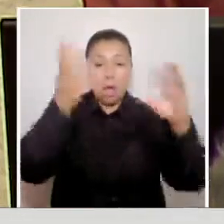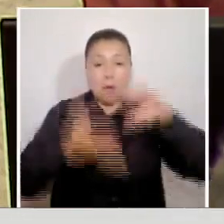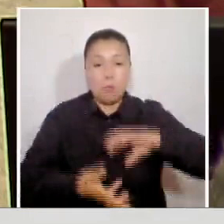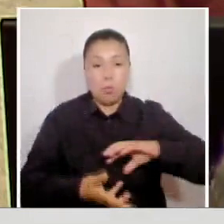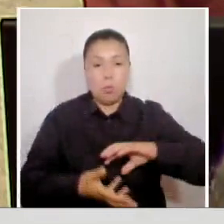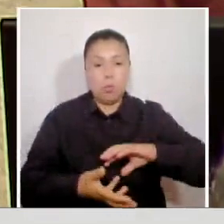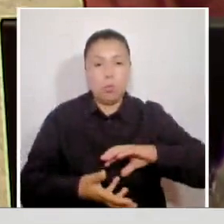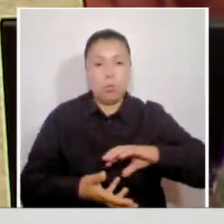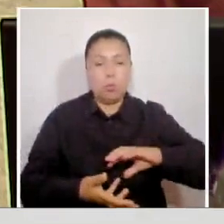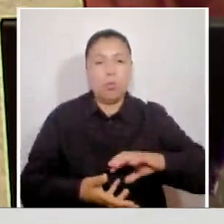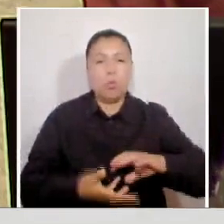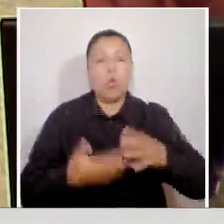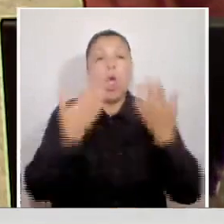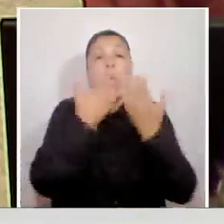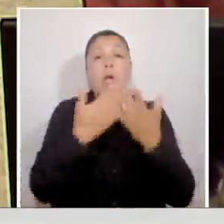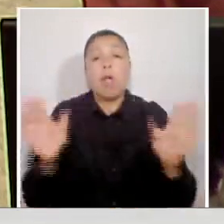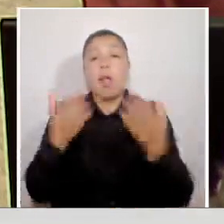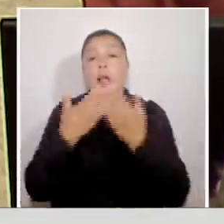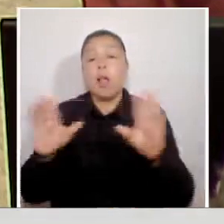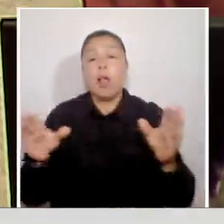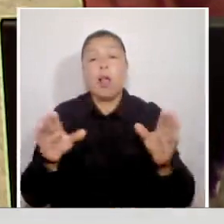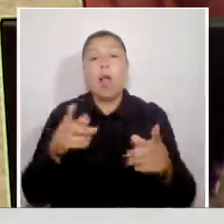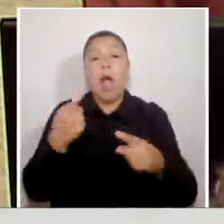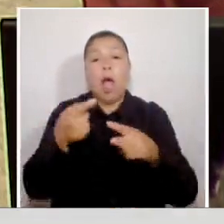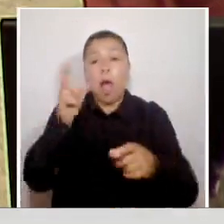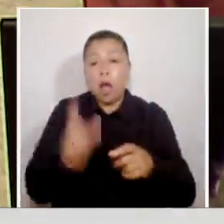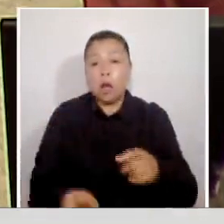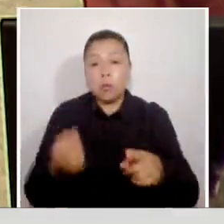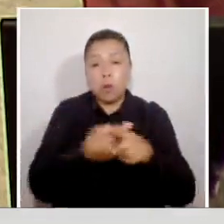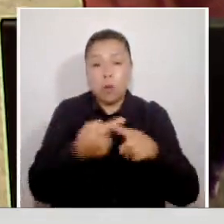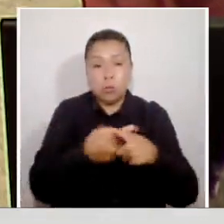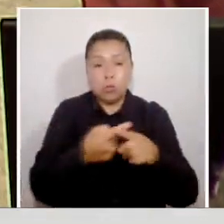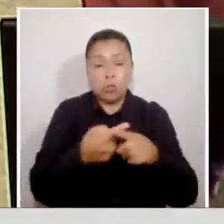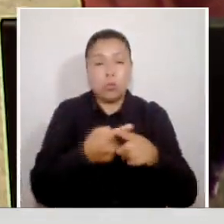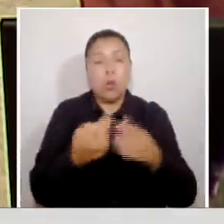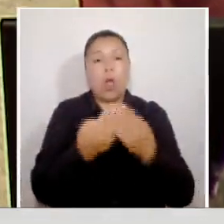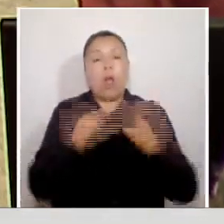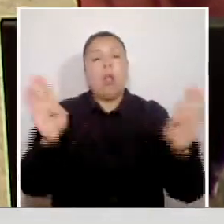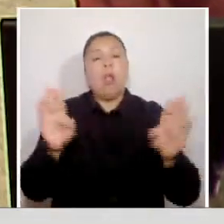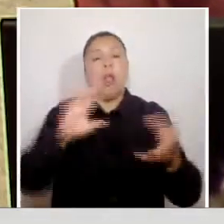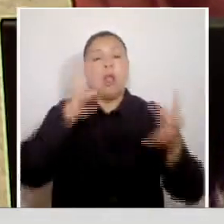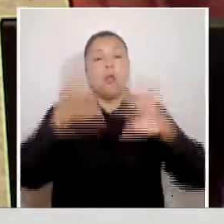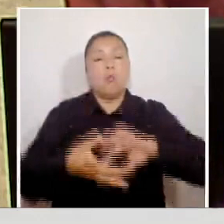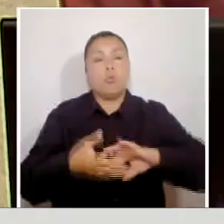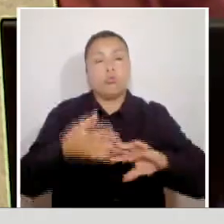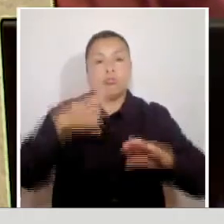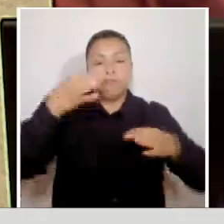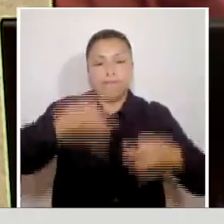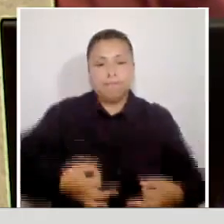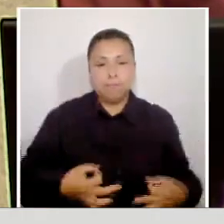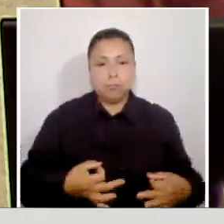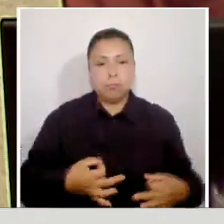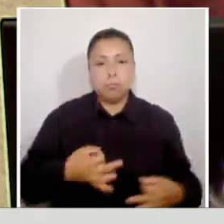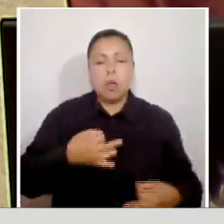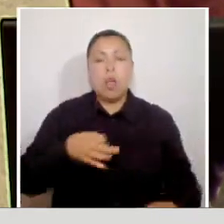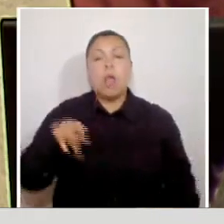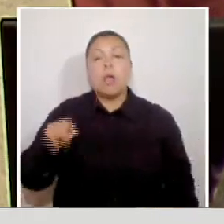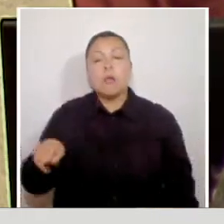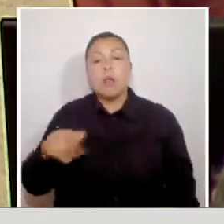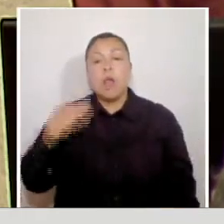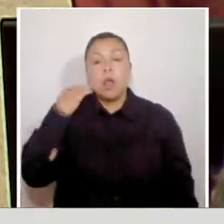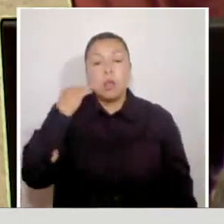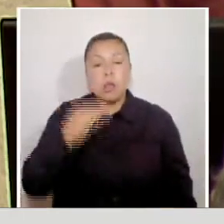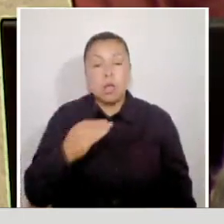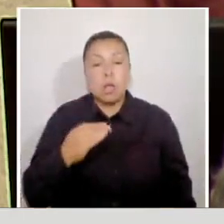en libertad a los abusadores y poner en entredicho y los testimonios de niños y